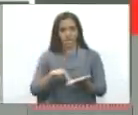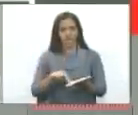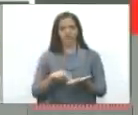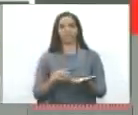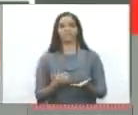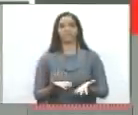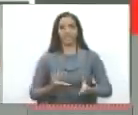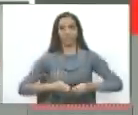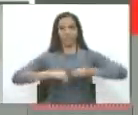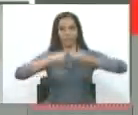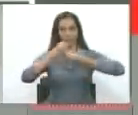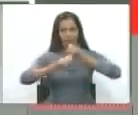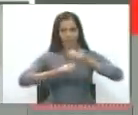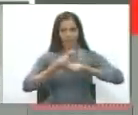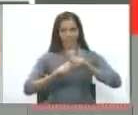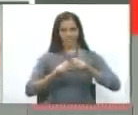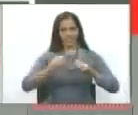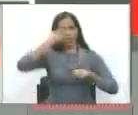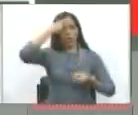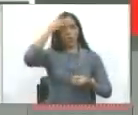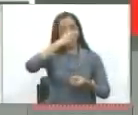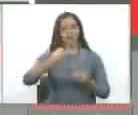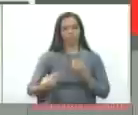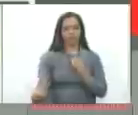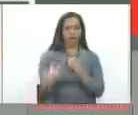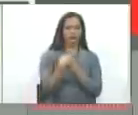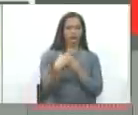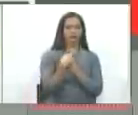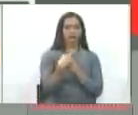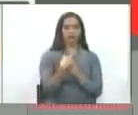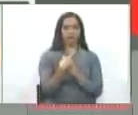resistir un pueblo agredido durante décadas,